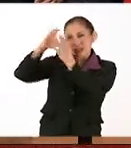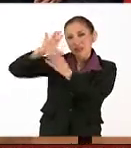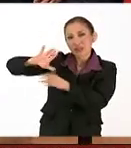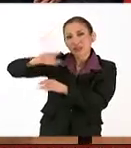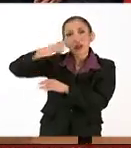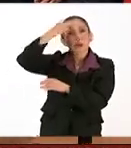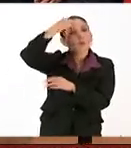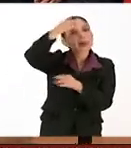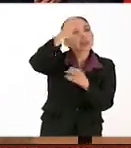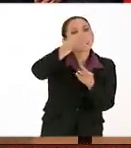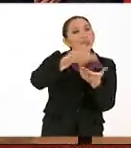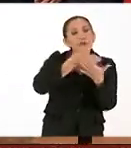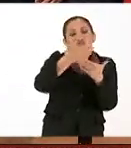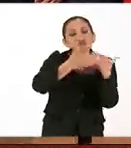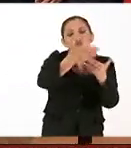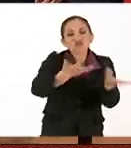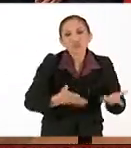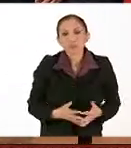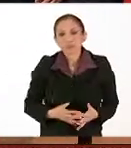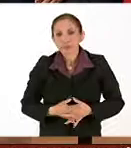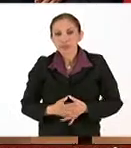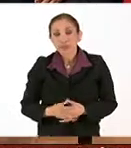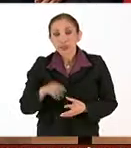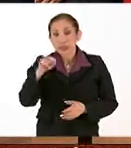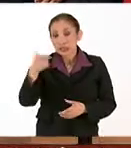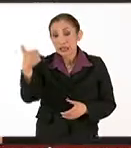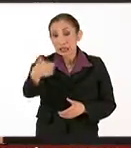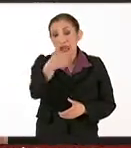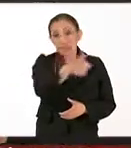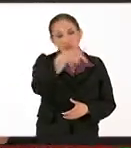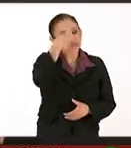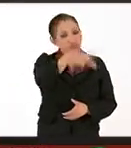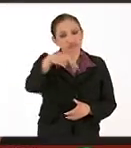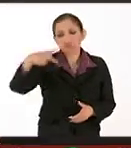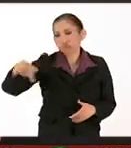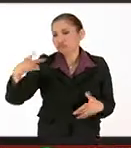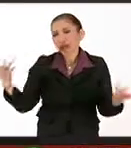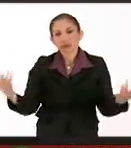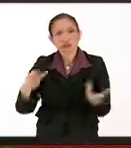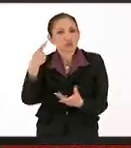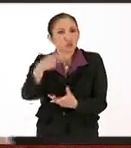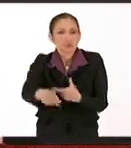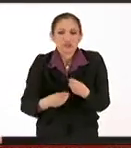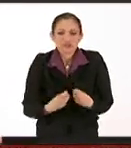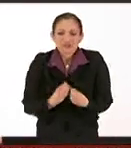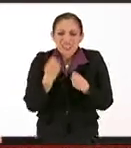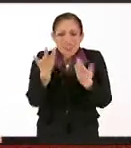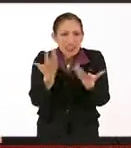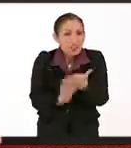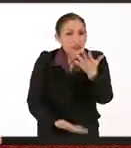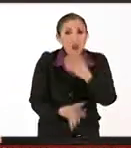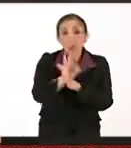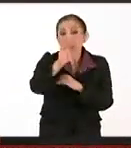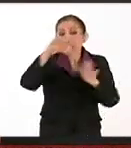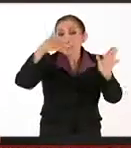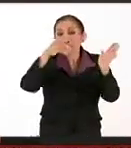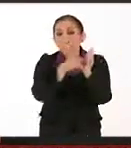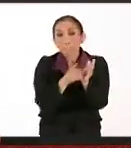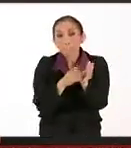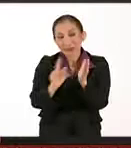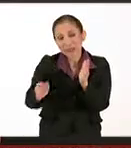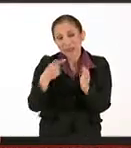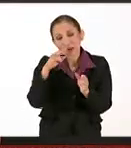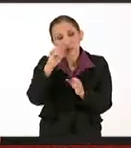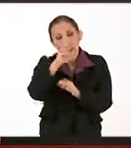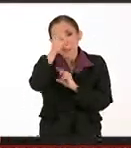la mente, ¿qué es lo que sigue? Bueno, lo que sigue es que cada quien siga haciendo lo que le apasione. ¿Por qué? Hay más de 40.000 científicos